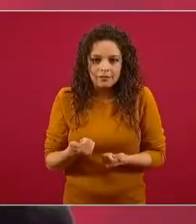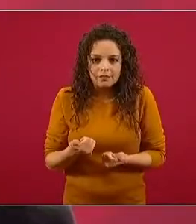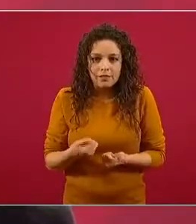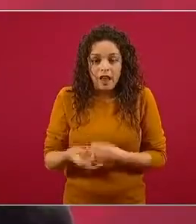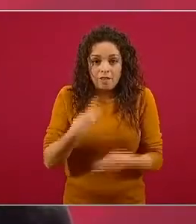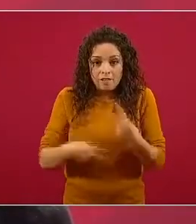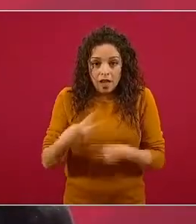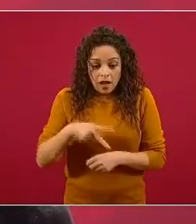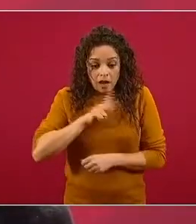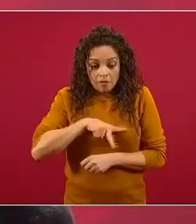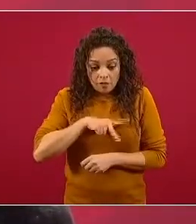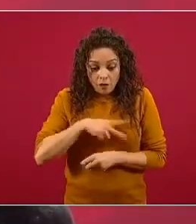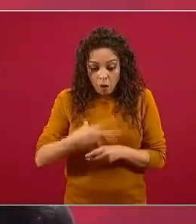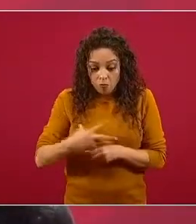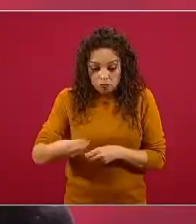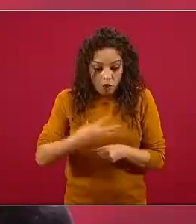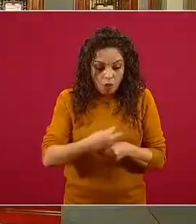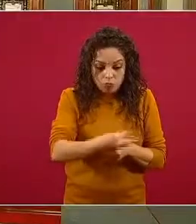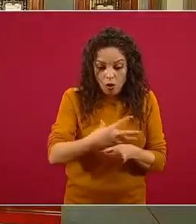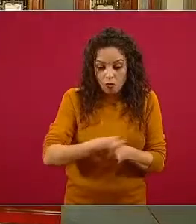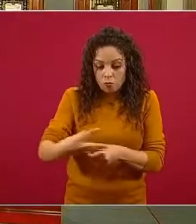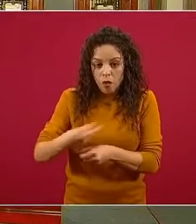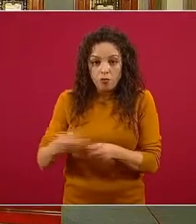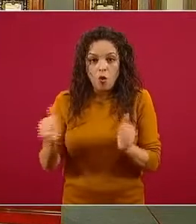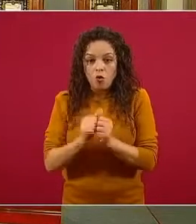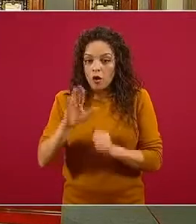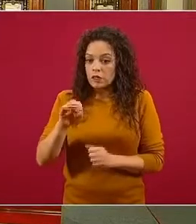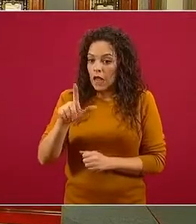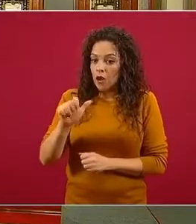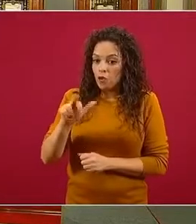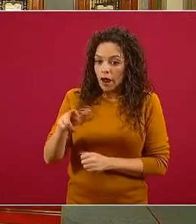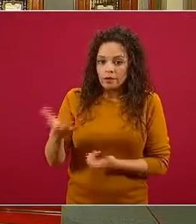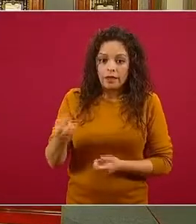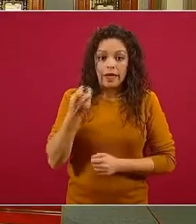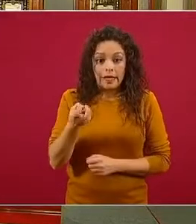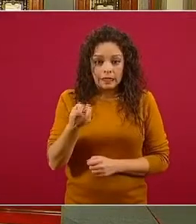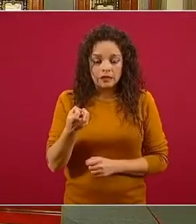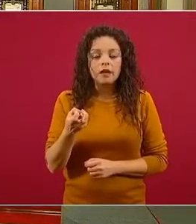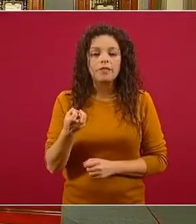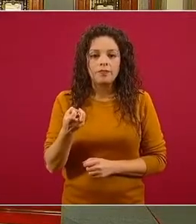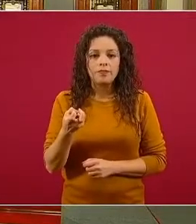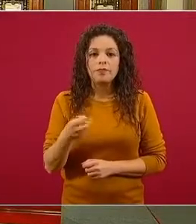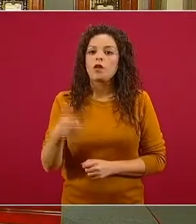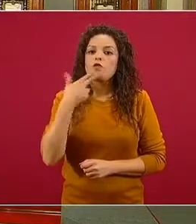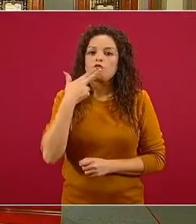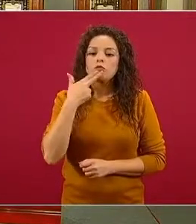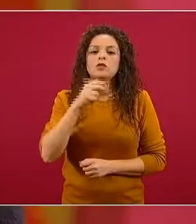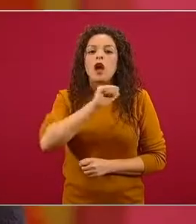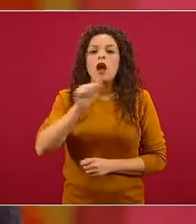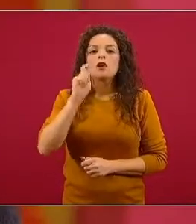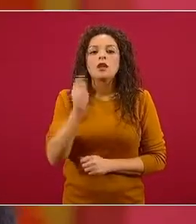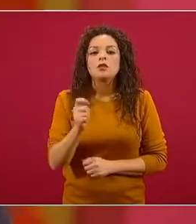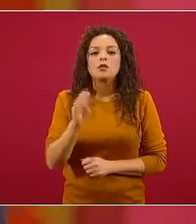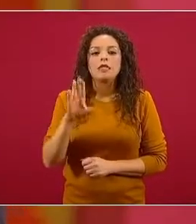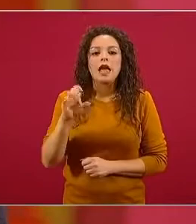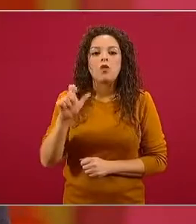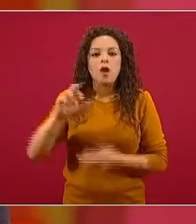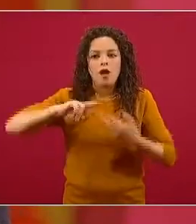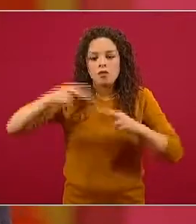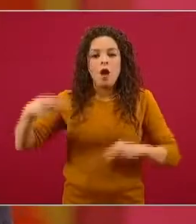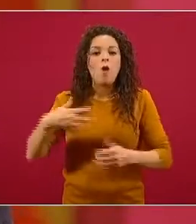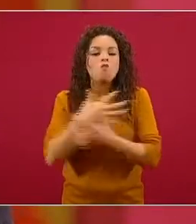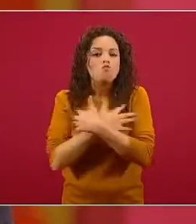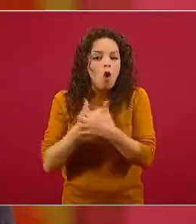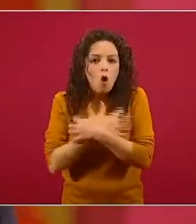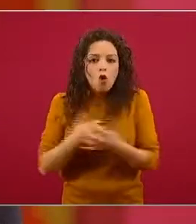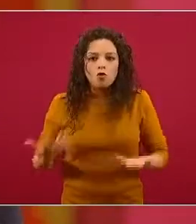virus que se reproducían o se replicaban y cada vez estaban más atenuados. Se han usado células de monos, por ejemplo, también se ha